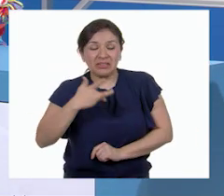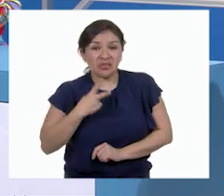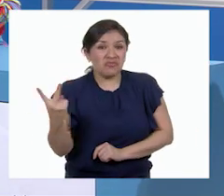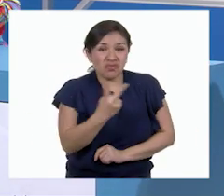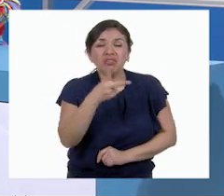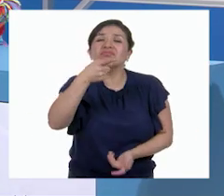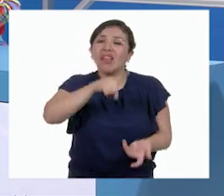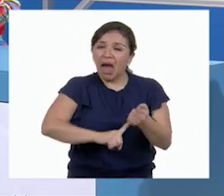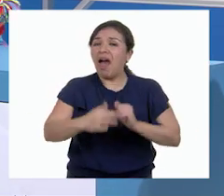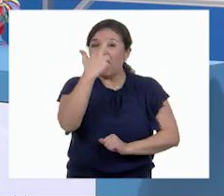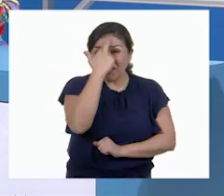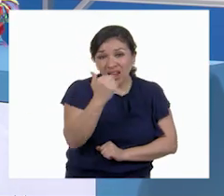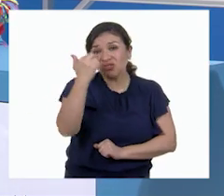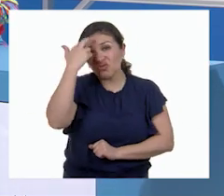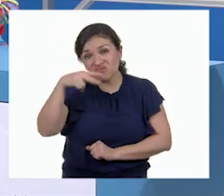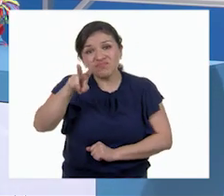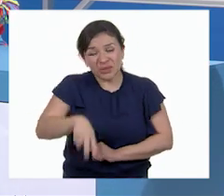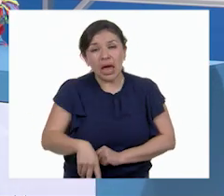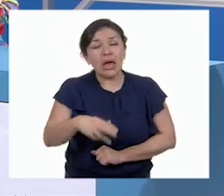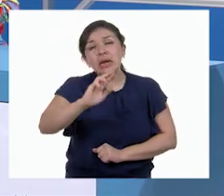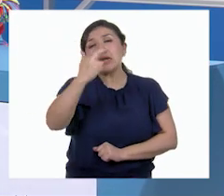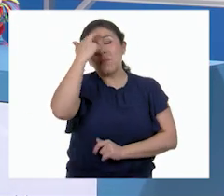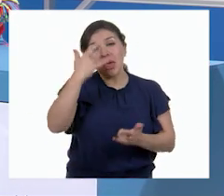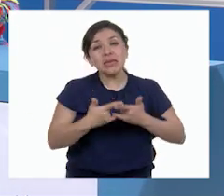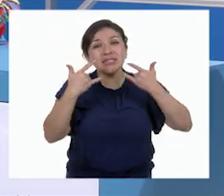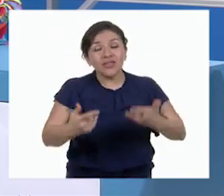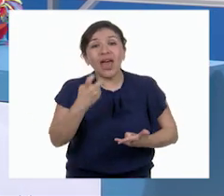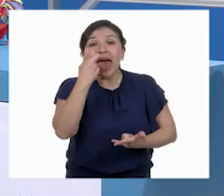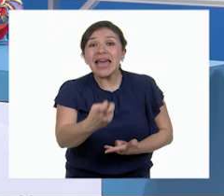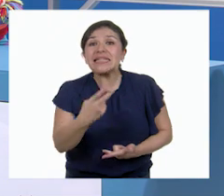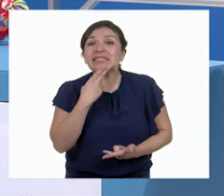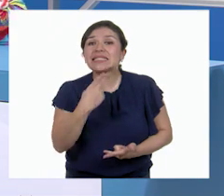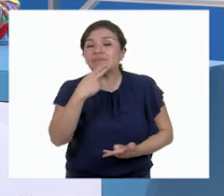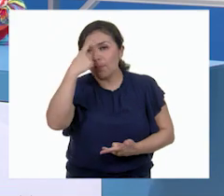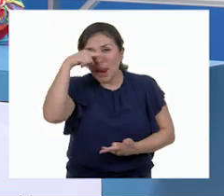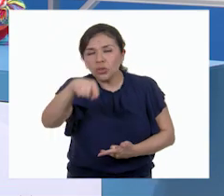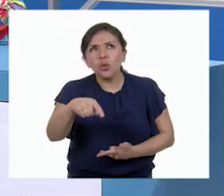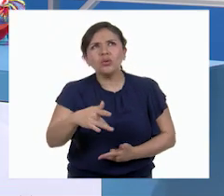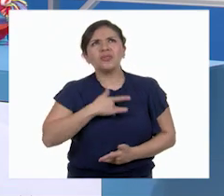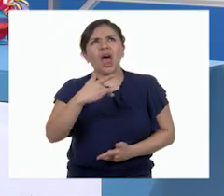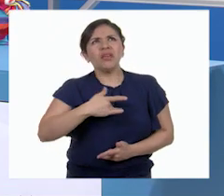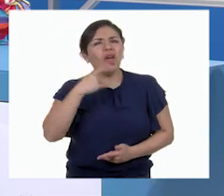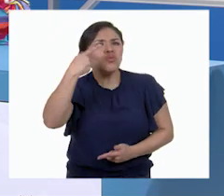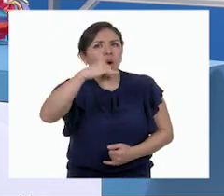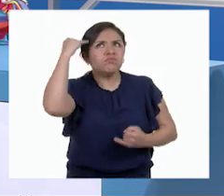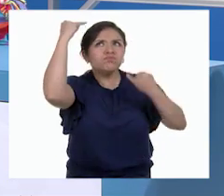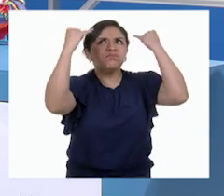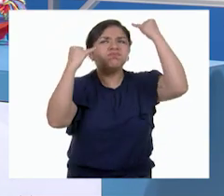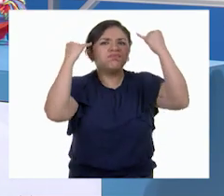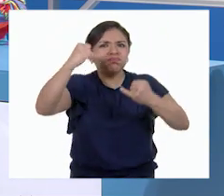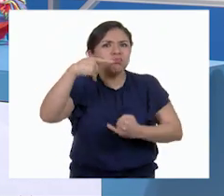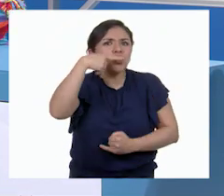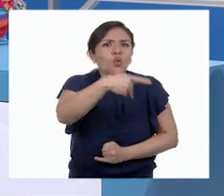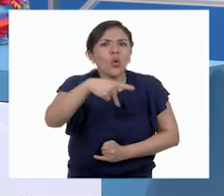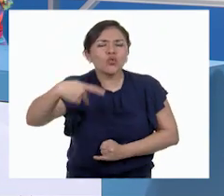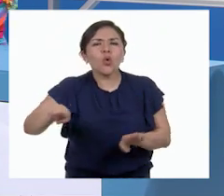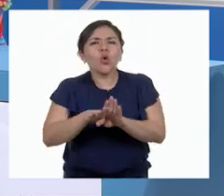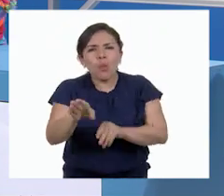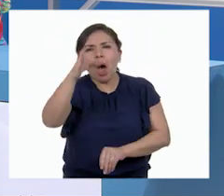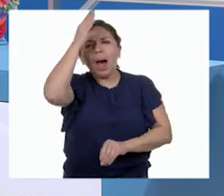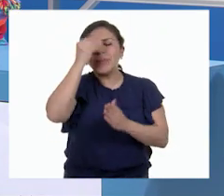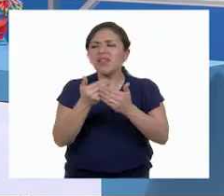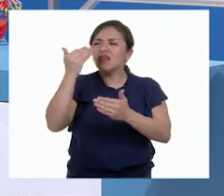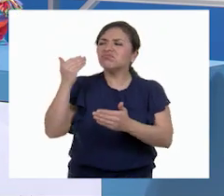poco de razón. Recordemos que la historia nos sirve justamente para crearnos un criterio propio y aprender de las luchas